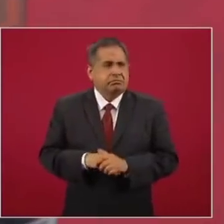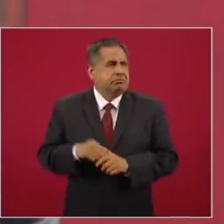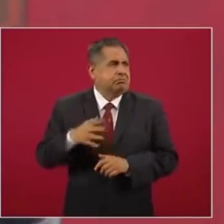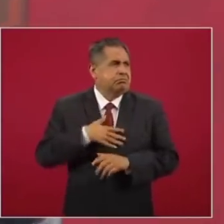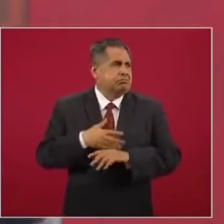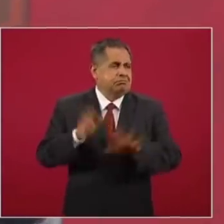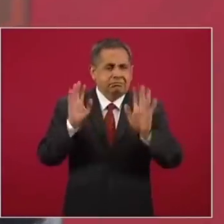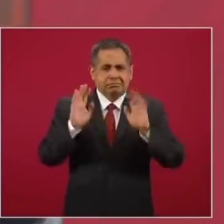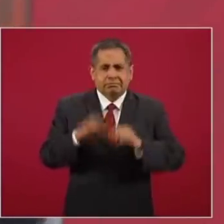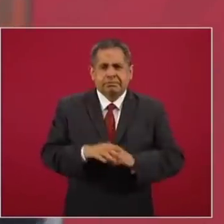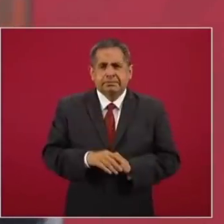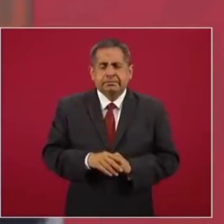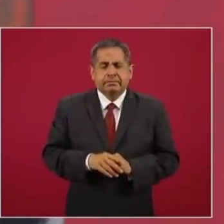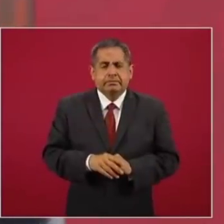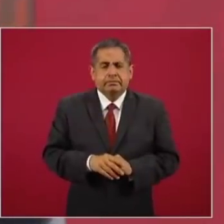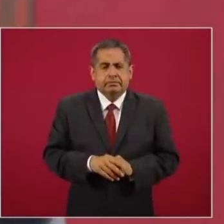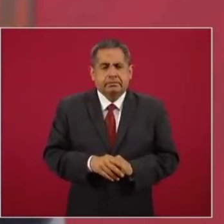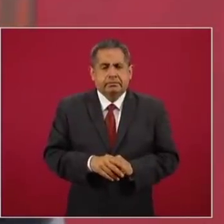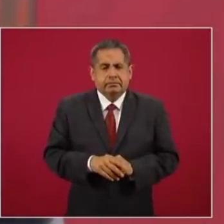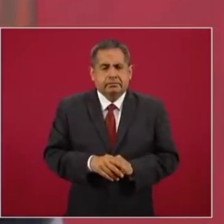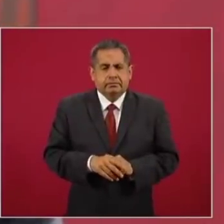como